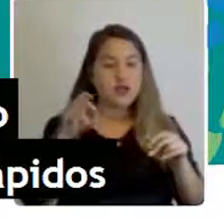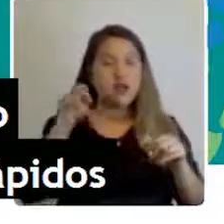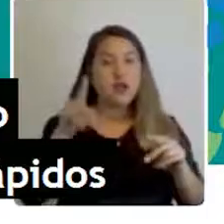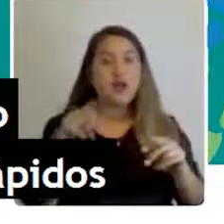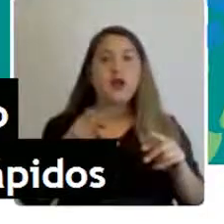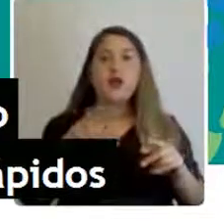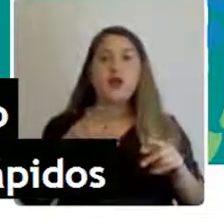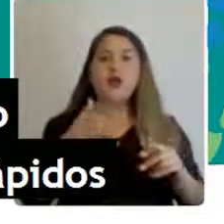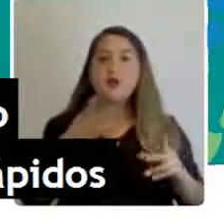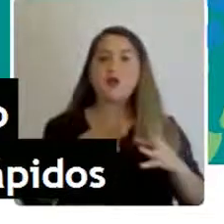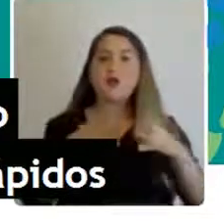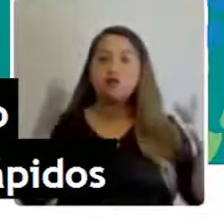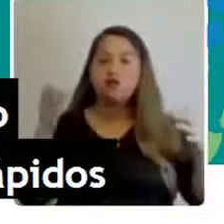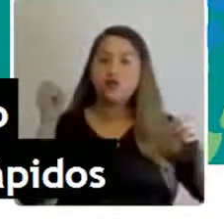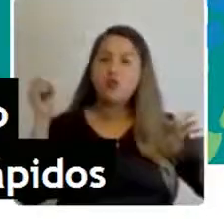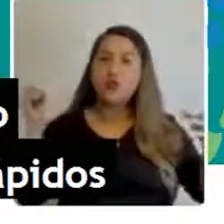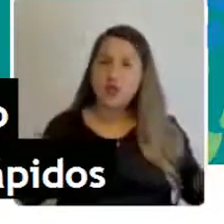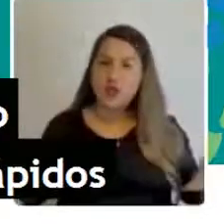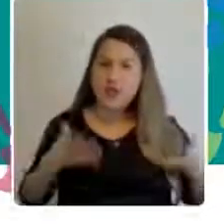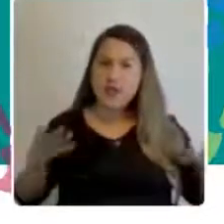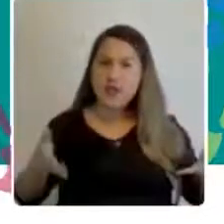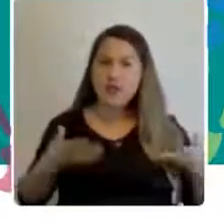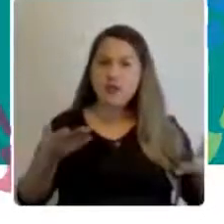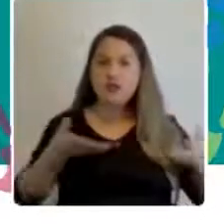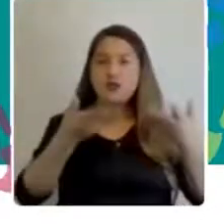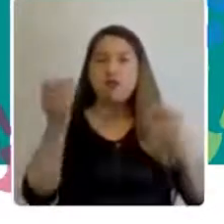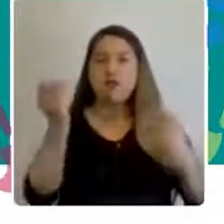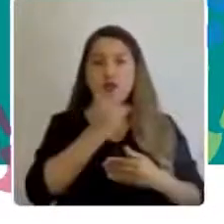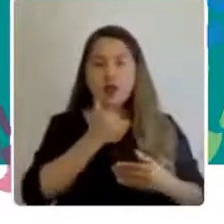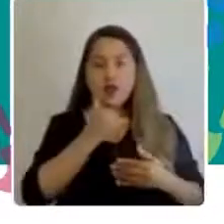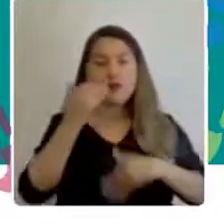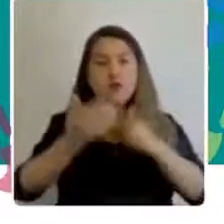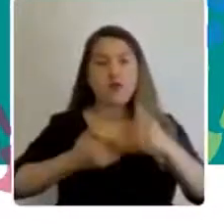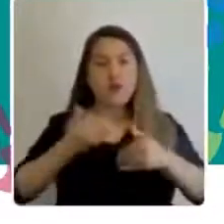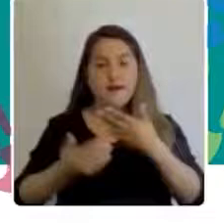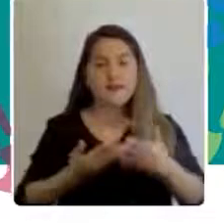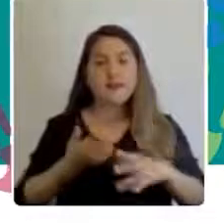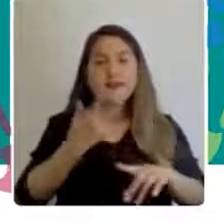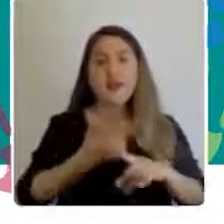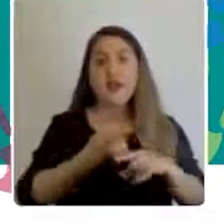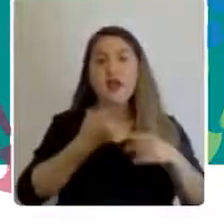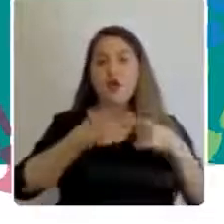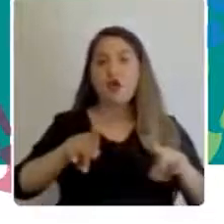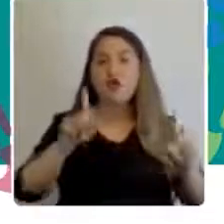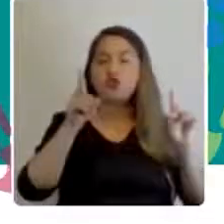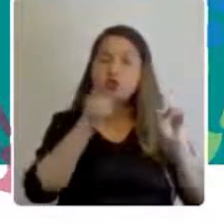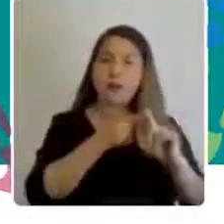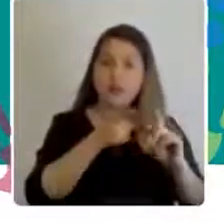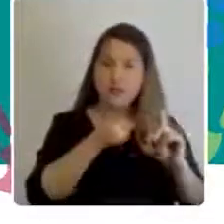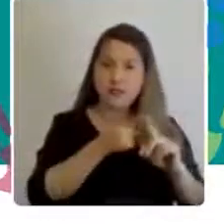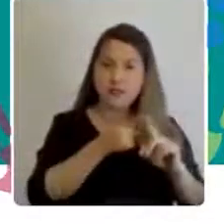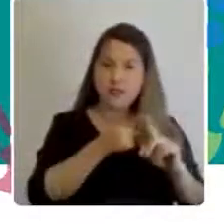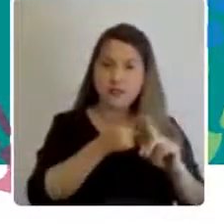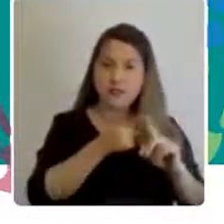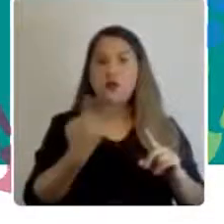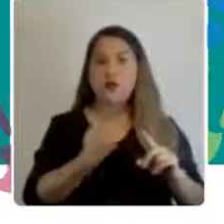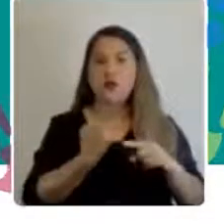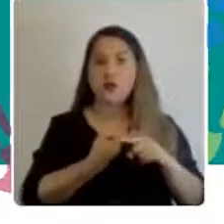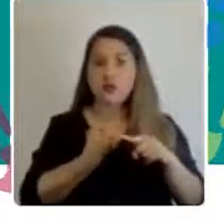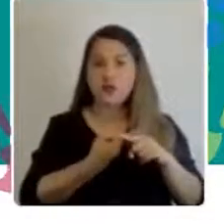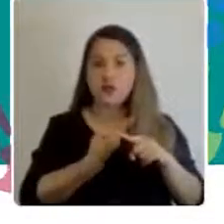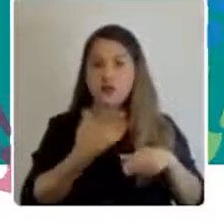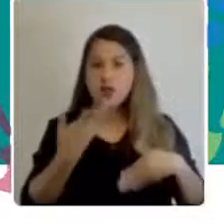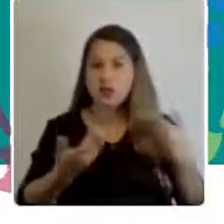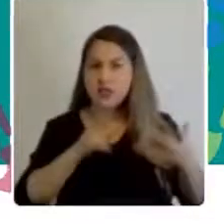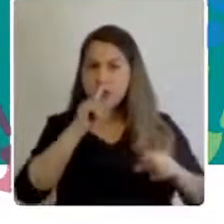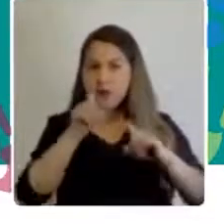mucho entusiasmo los avances tan rápidos y hay otros participantes en nuestro conversatorio que están preguntando lo